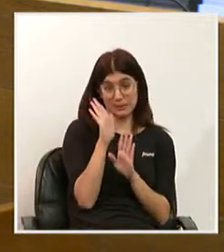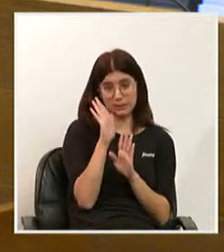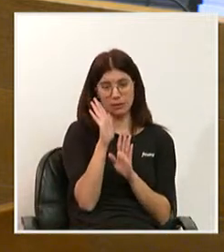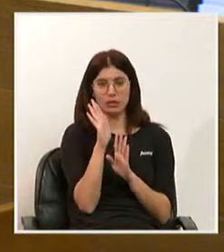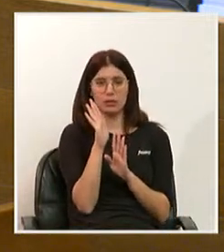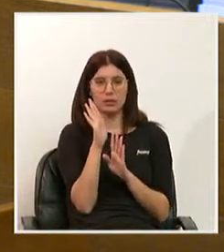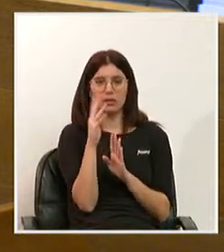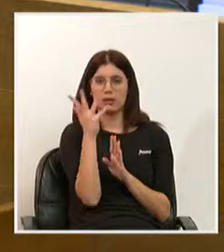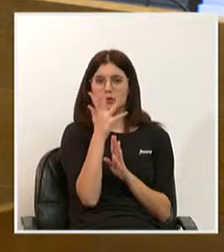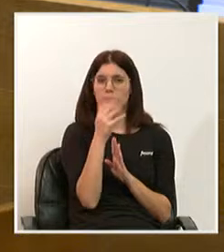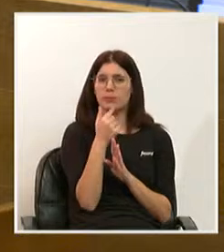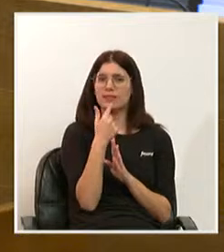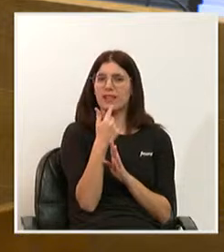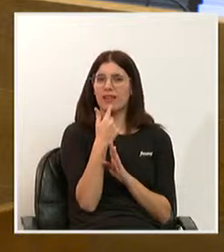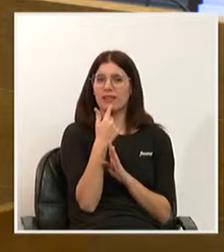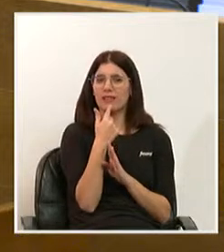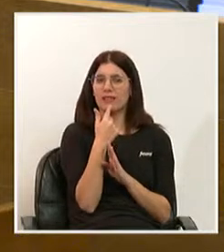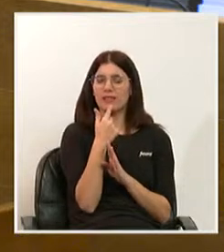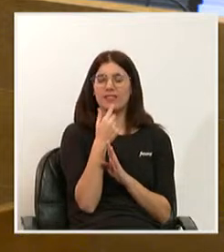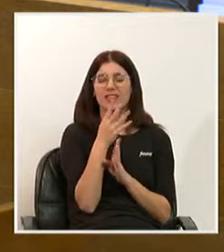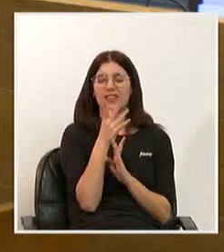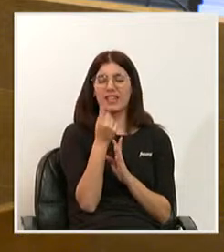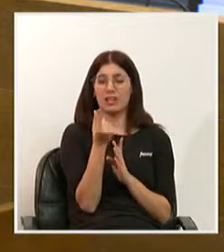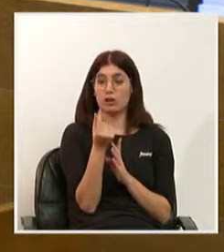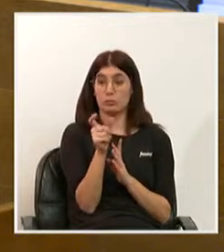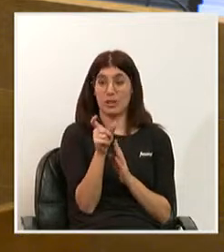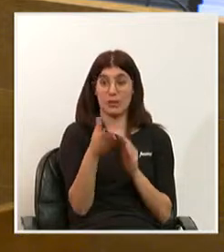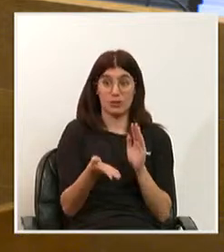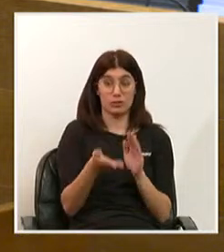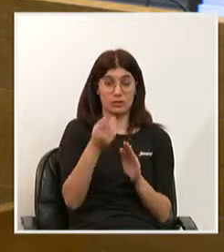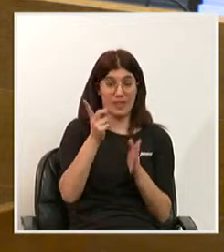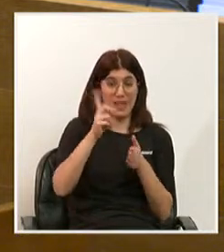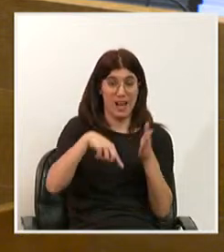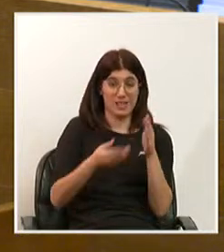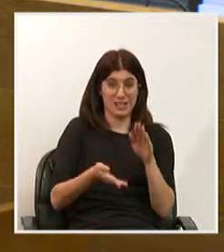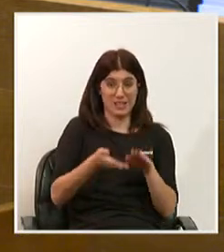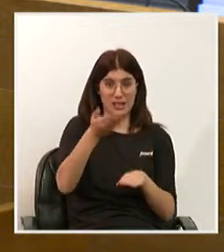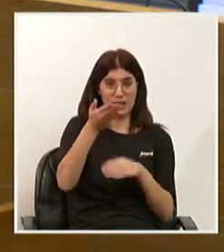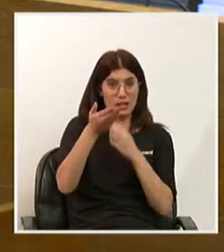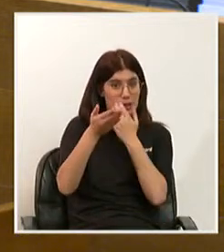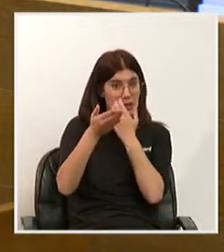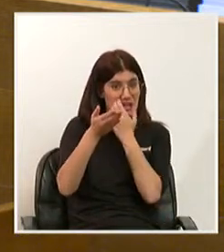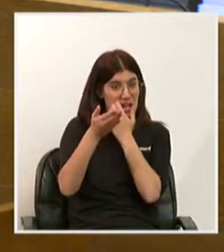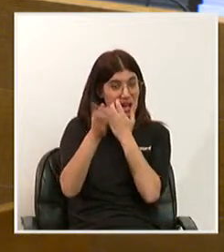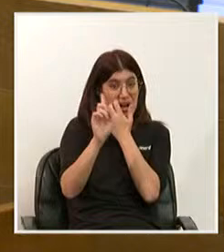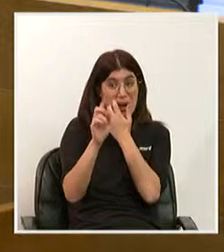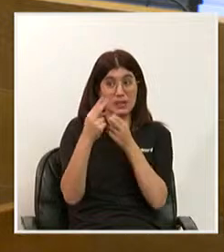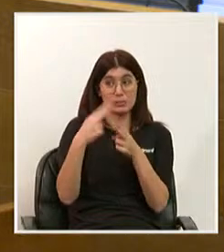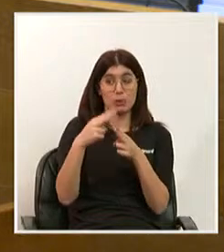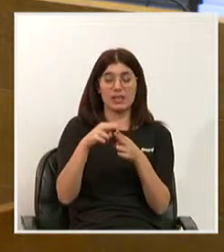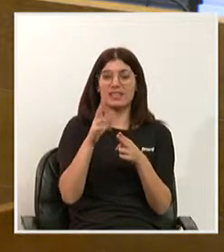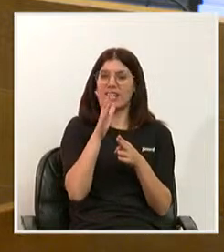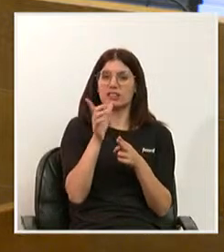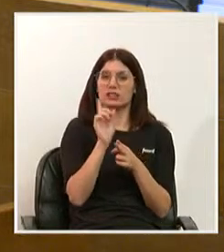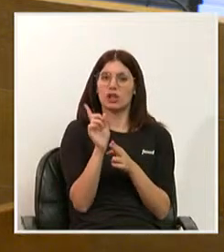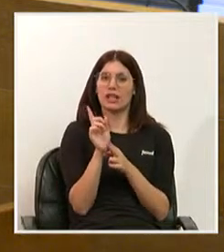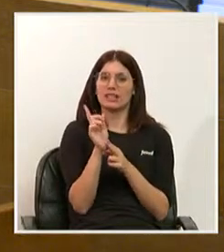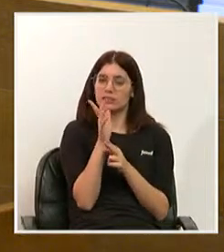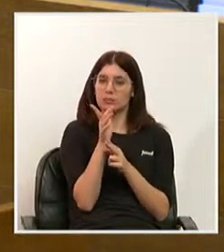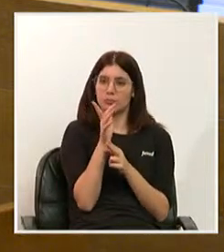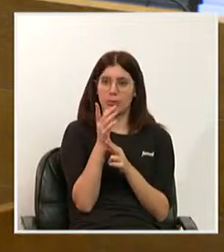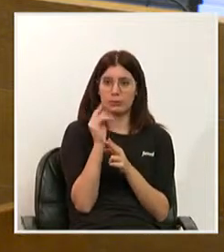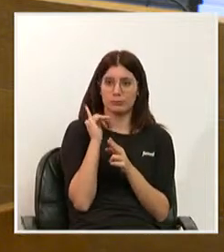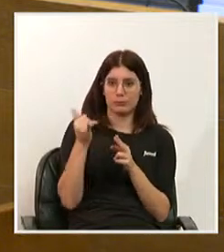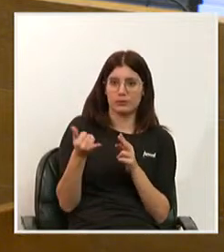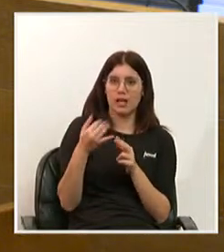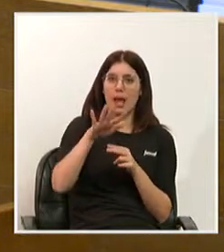eh que el aumento de los precios del alquiler no tenían nada que ver con sus políticas no sino que tenía que ver con Los Grandes tenedores esa Mano Negra